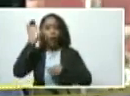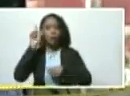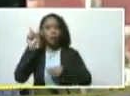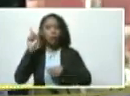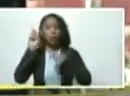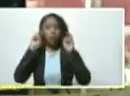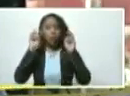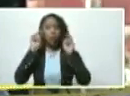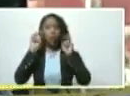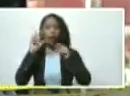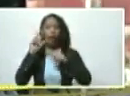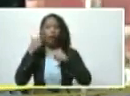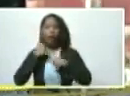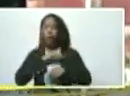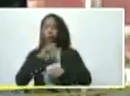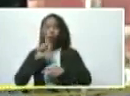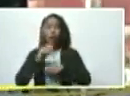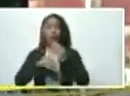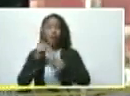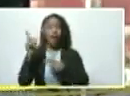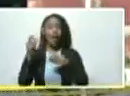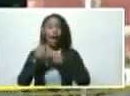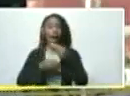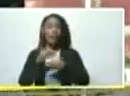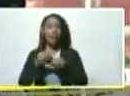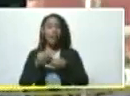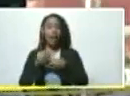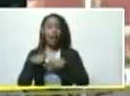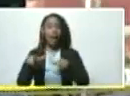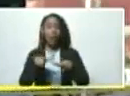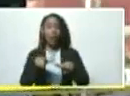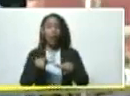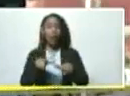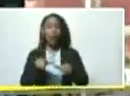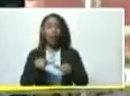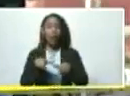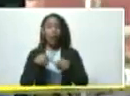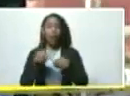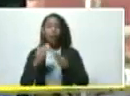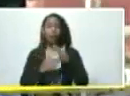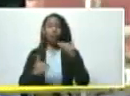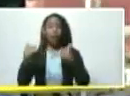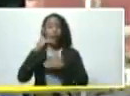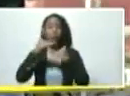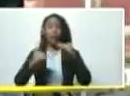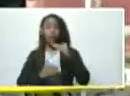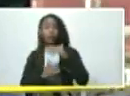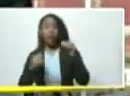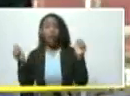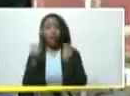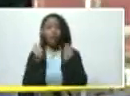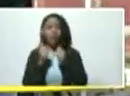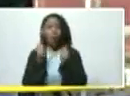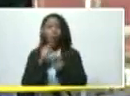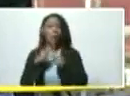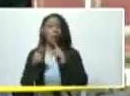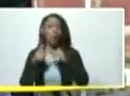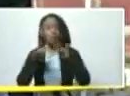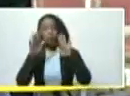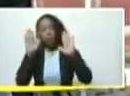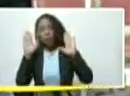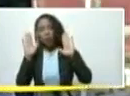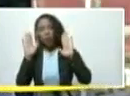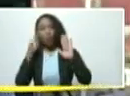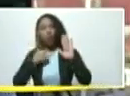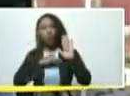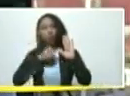rubro que no es tropical, es un rubro que se da en latitudes superiores e inferiores al trópico, pero que sin embargo